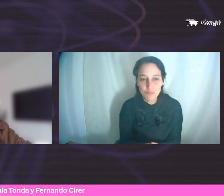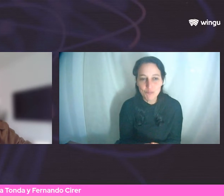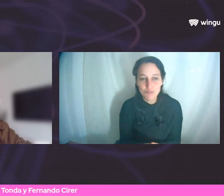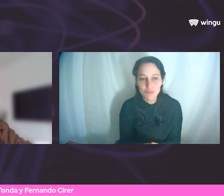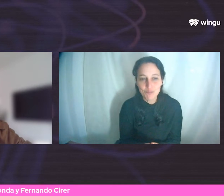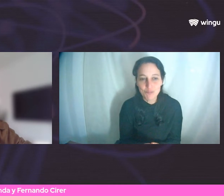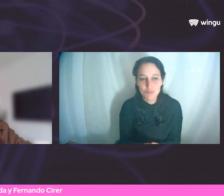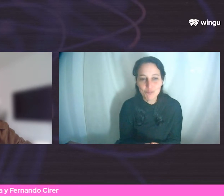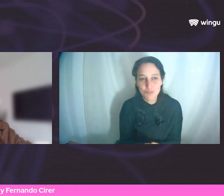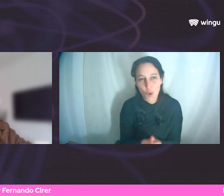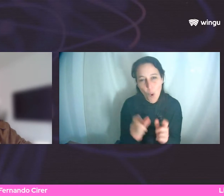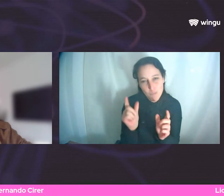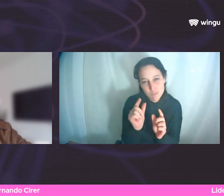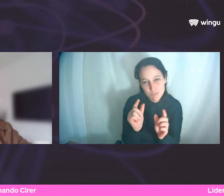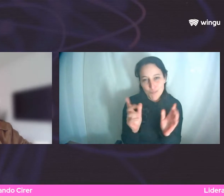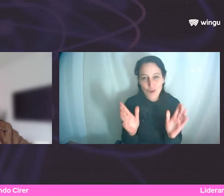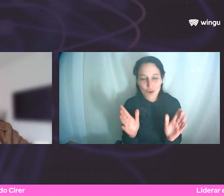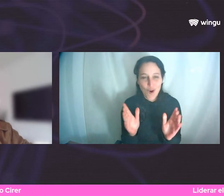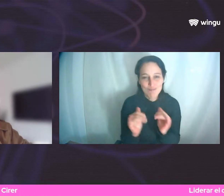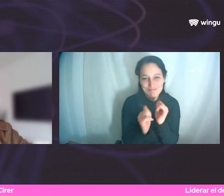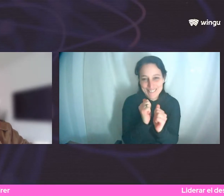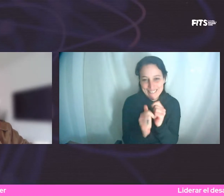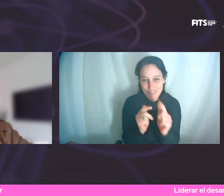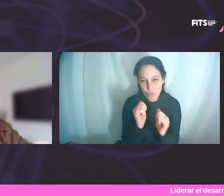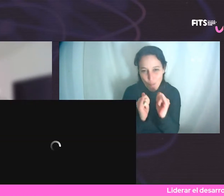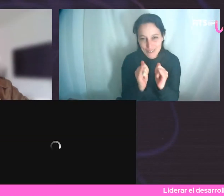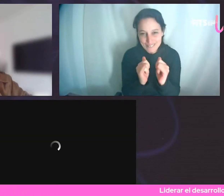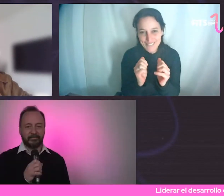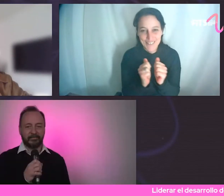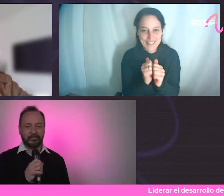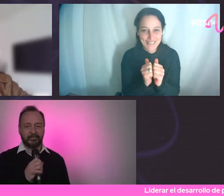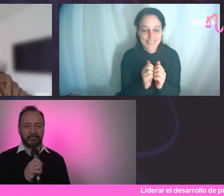Eso es un poco de nosotras.